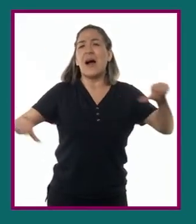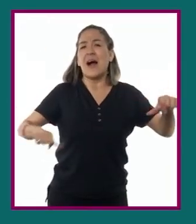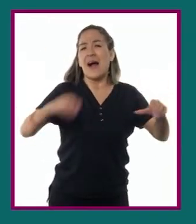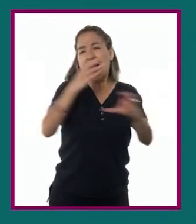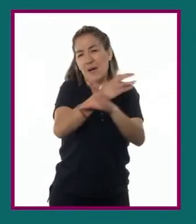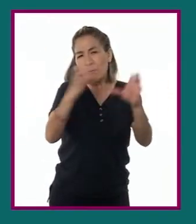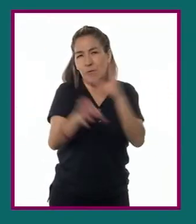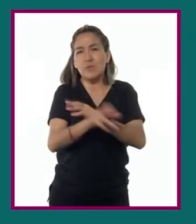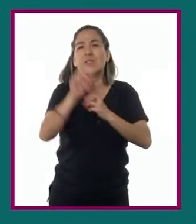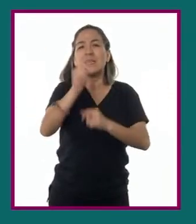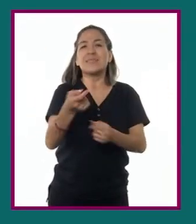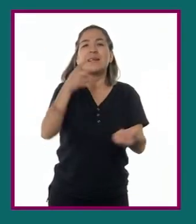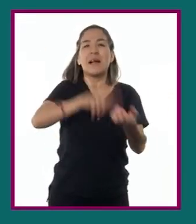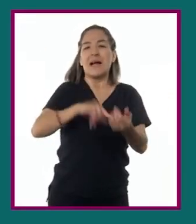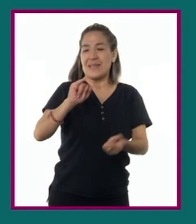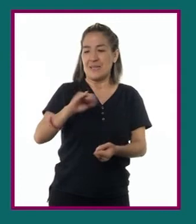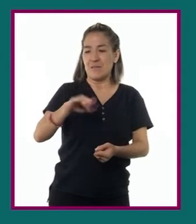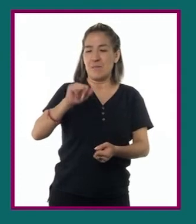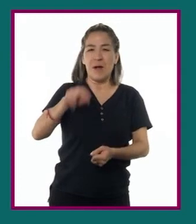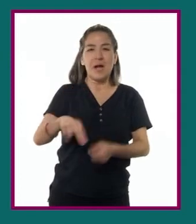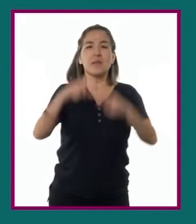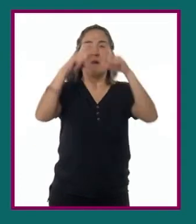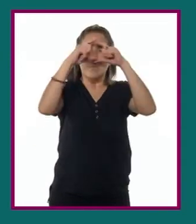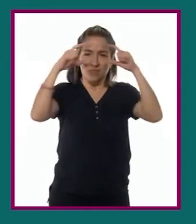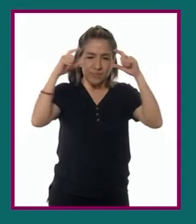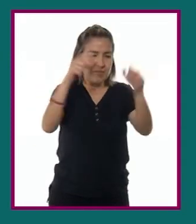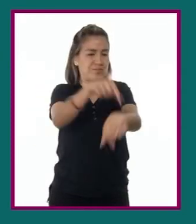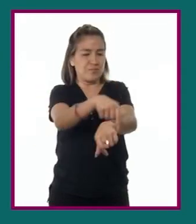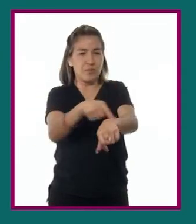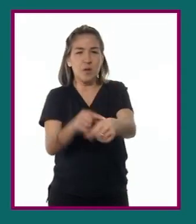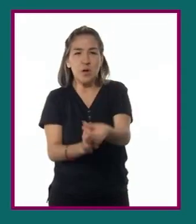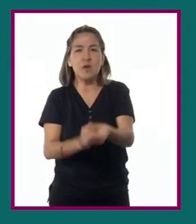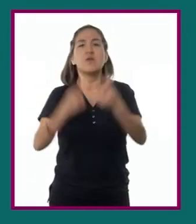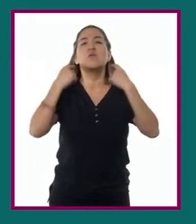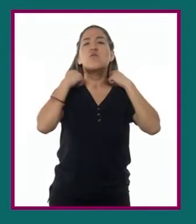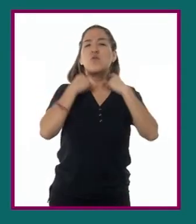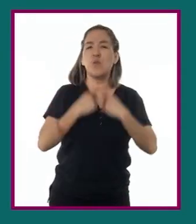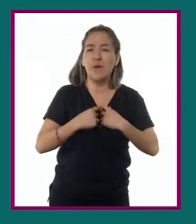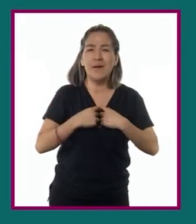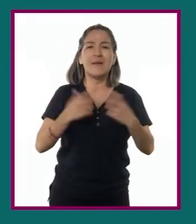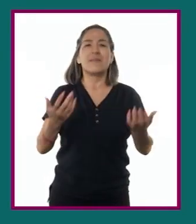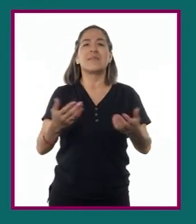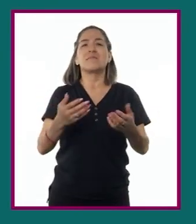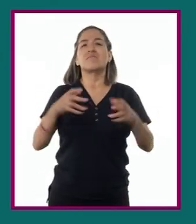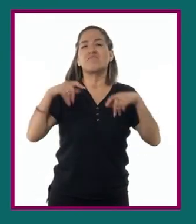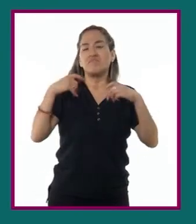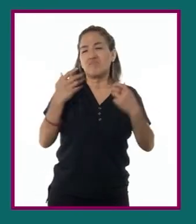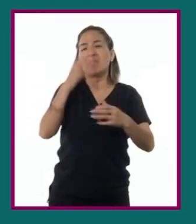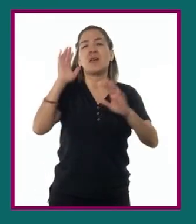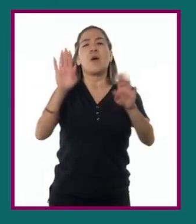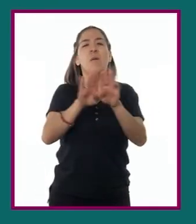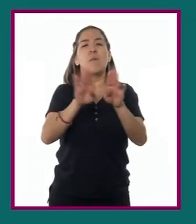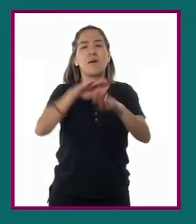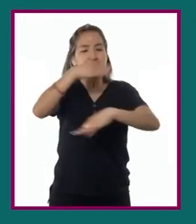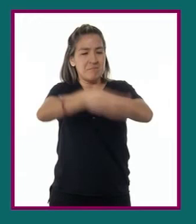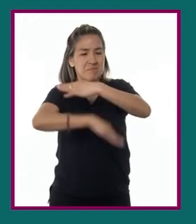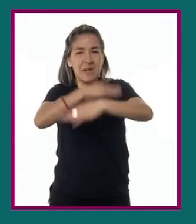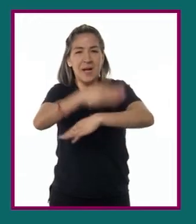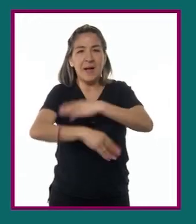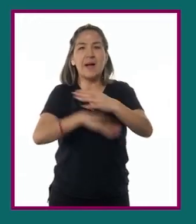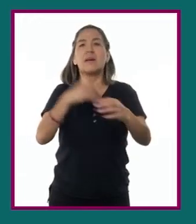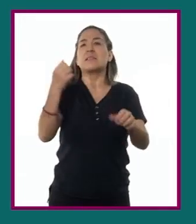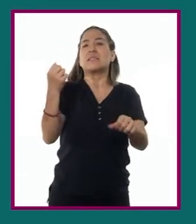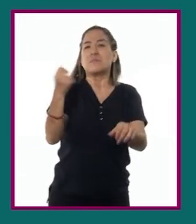con imanes permanentes en máscaras, brazaletes, collares, mantas, vendas, plantillas para